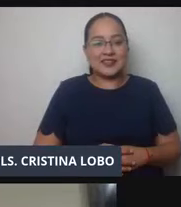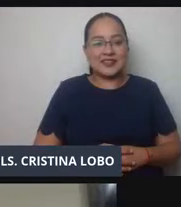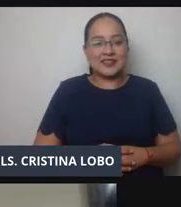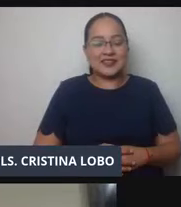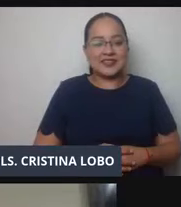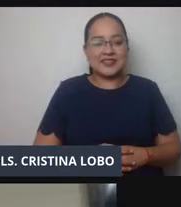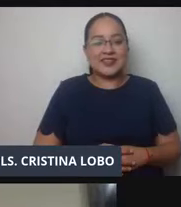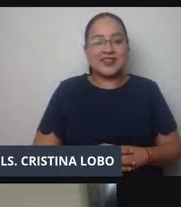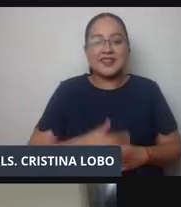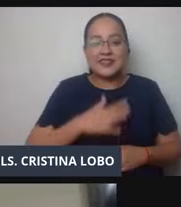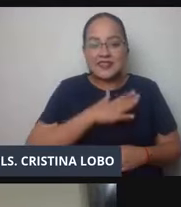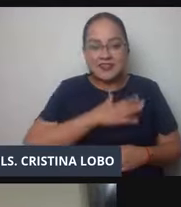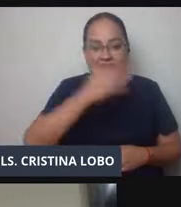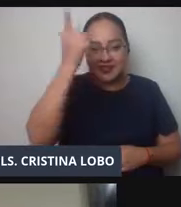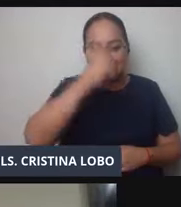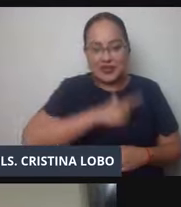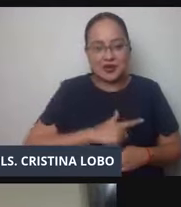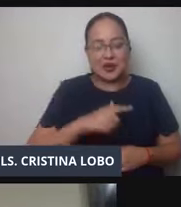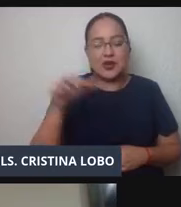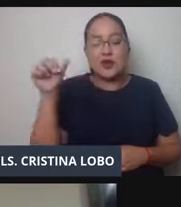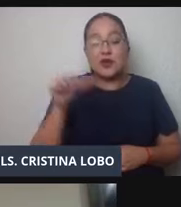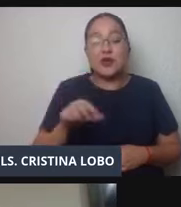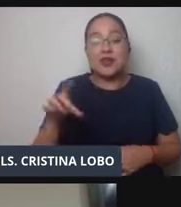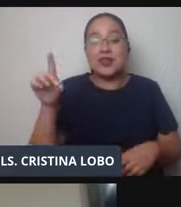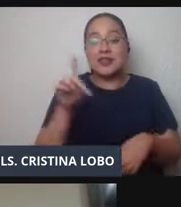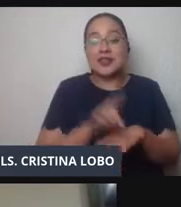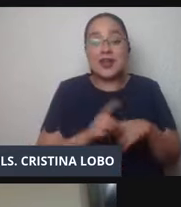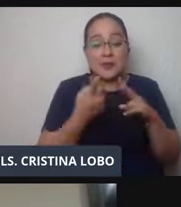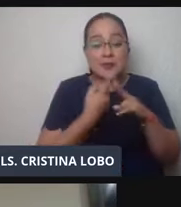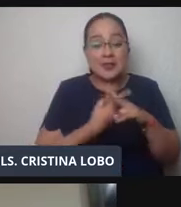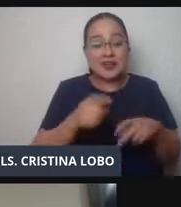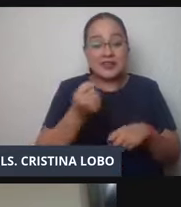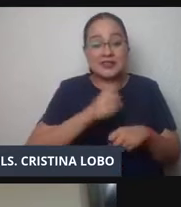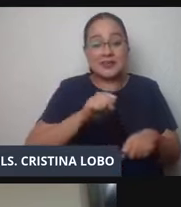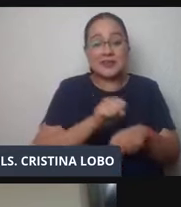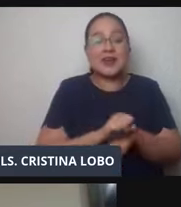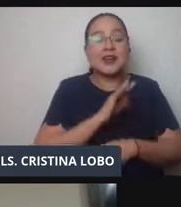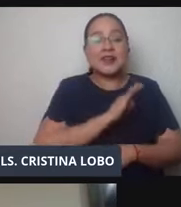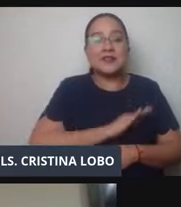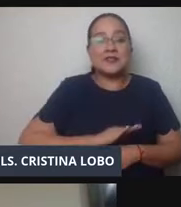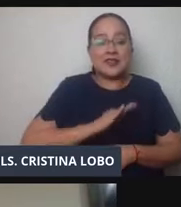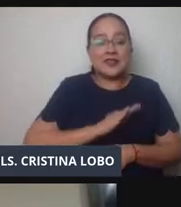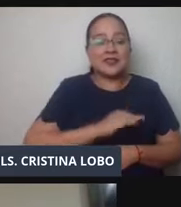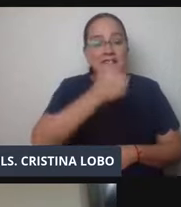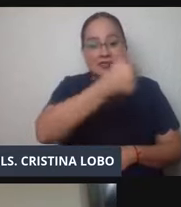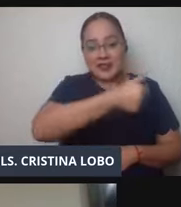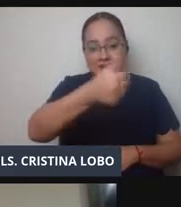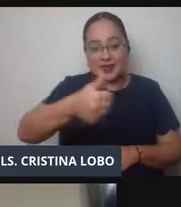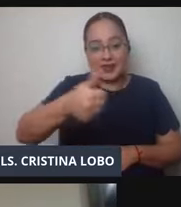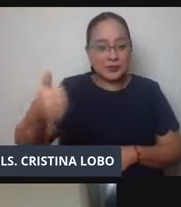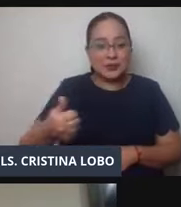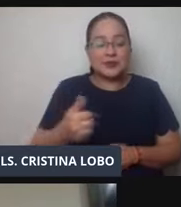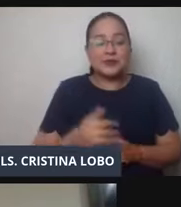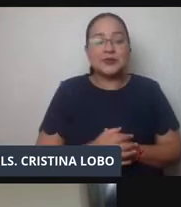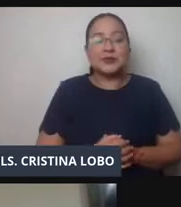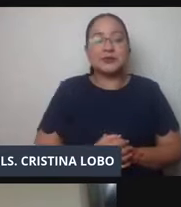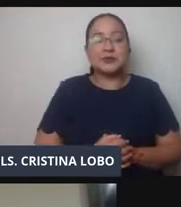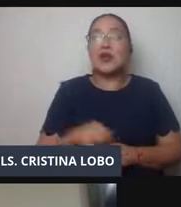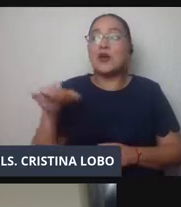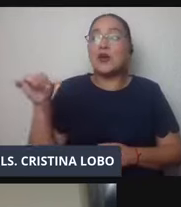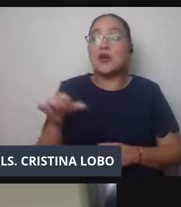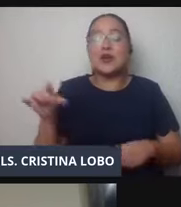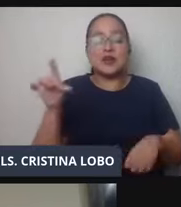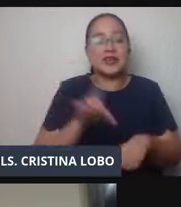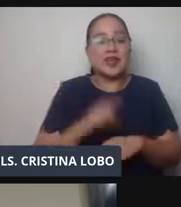Muy buenas noches, feliz inicio de semana, tengan todas y todos ustedes en este